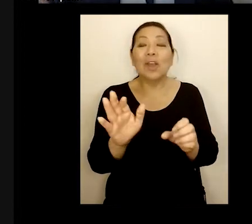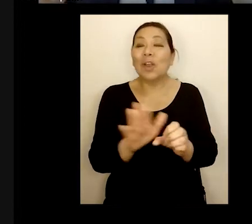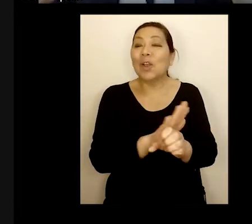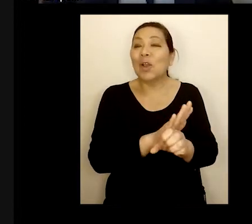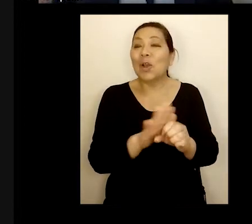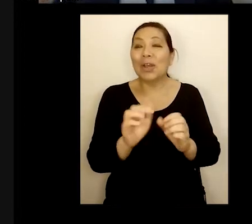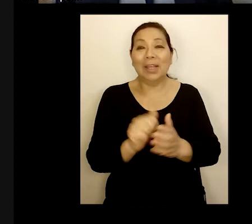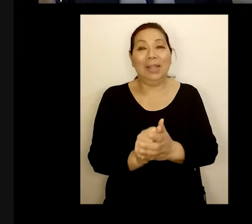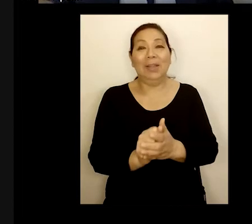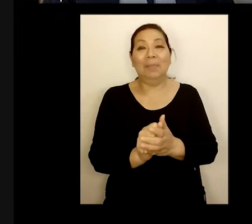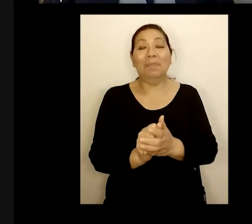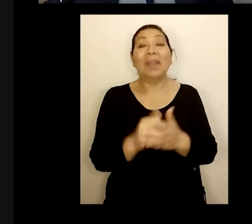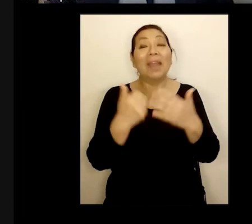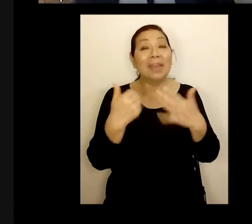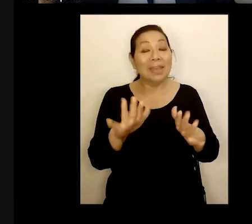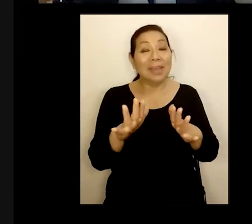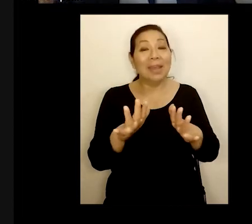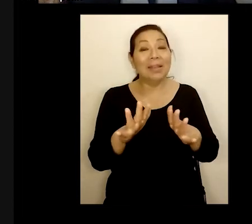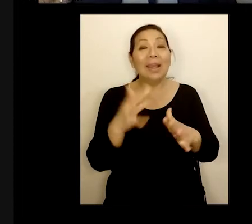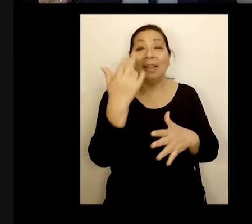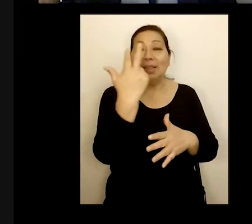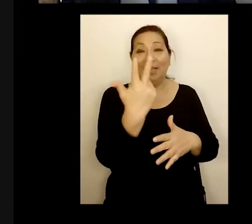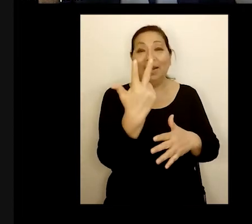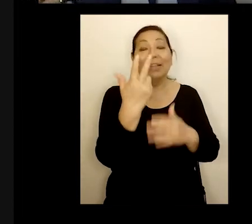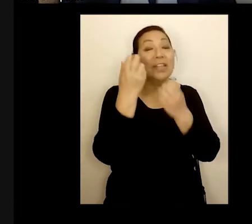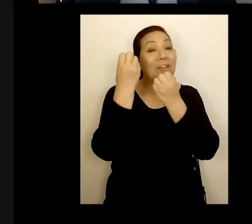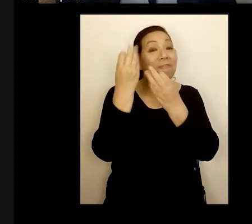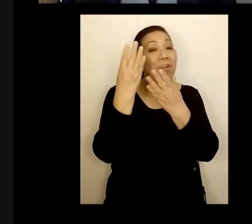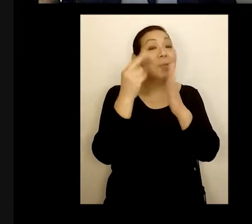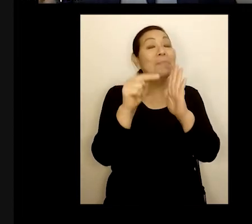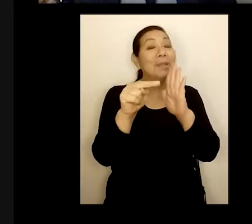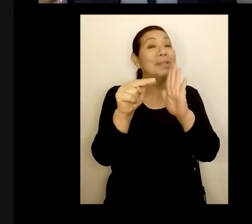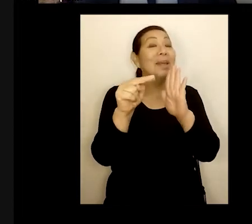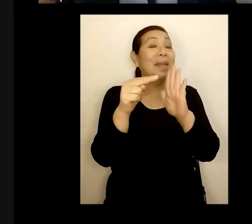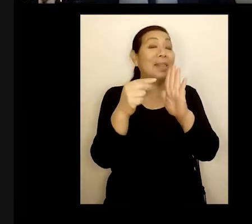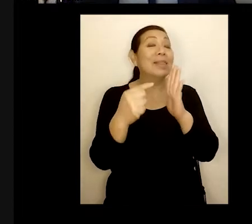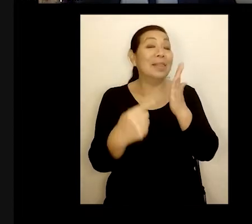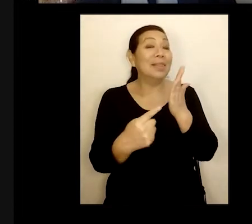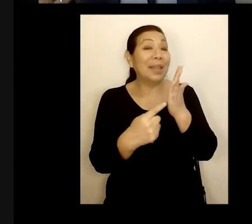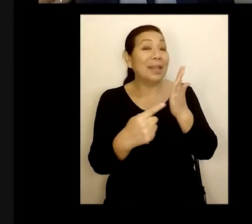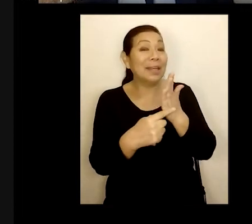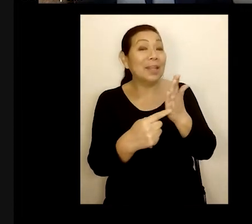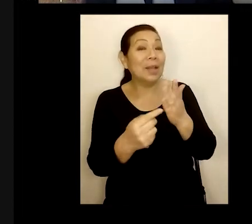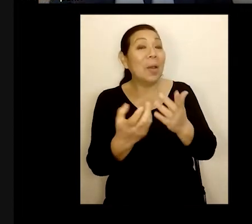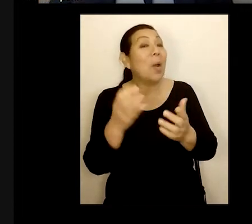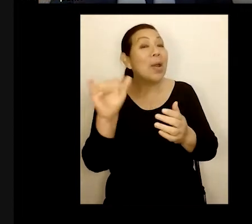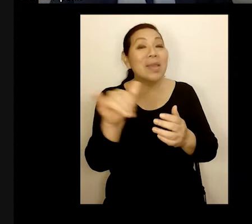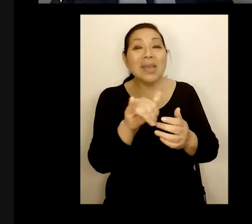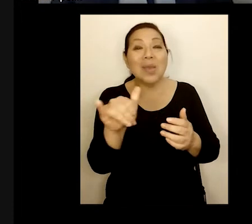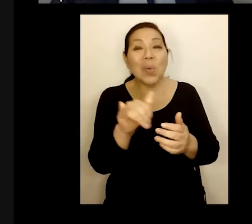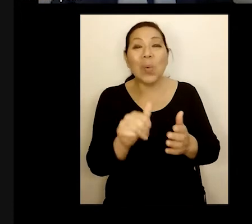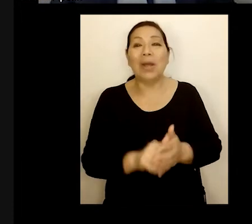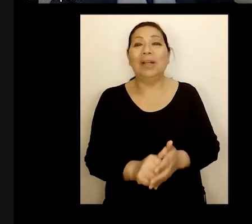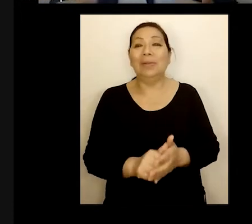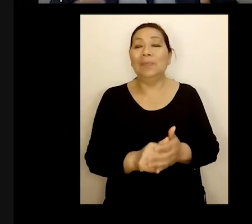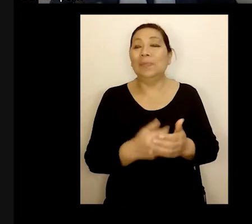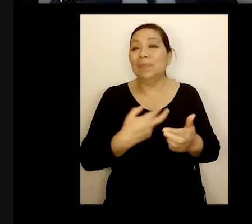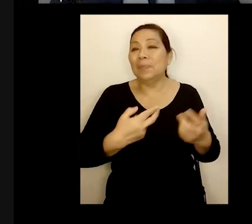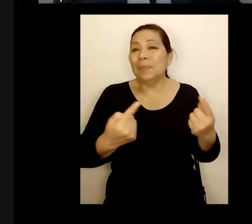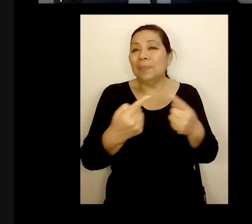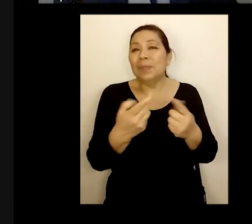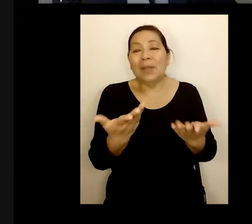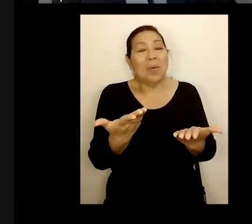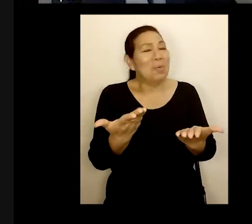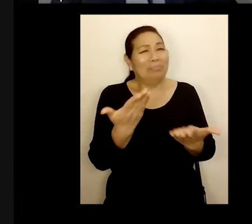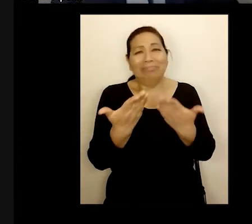concreto, señores magistrados, ya habían 3 informes técnicos sobre exactamente el mismo punto controvertido.